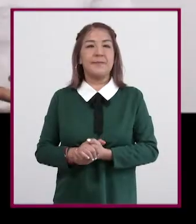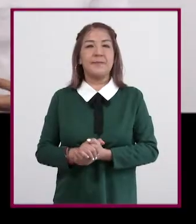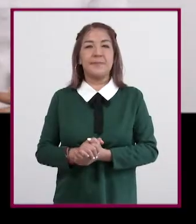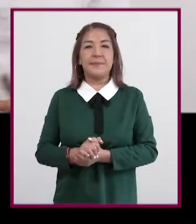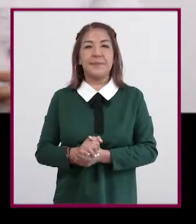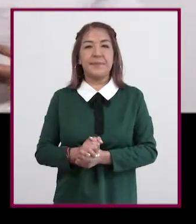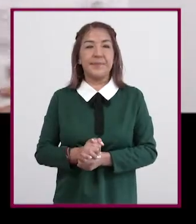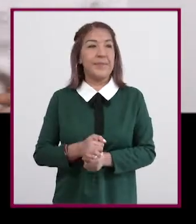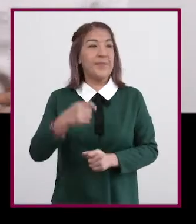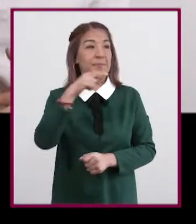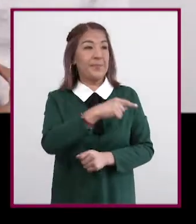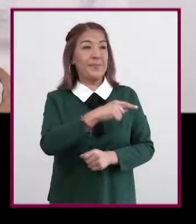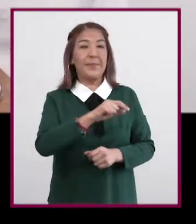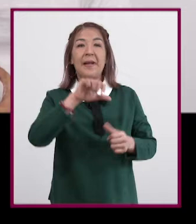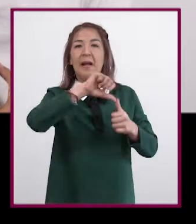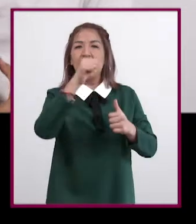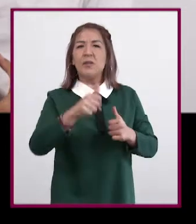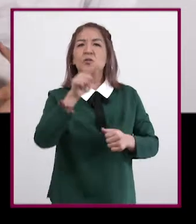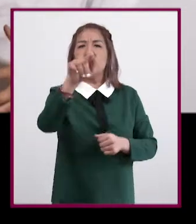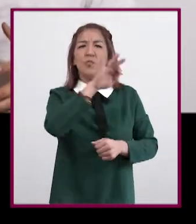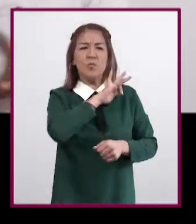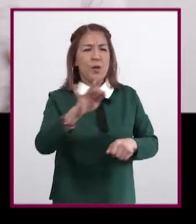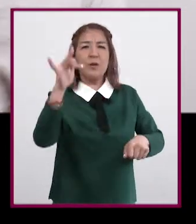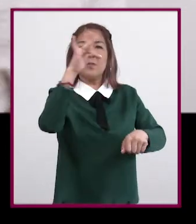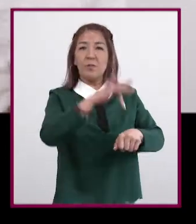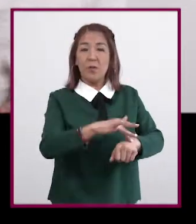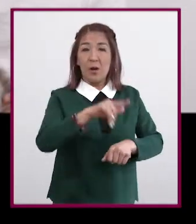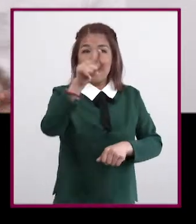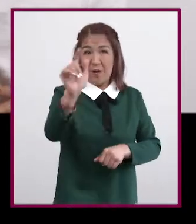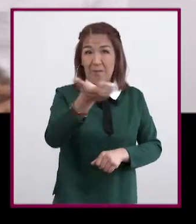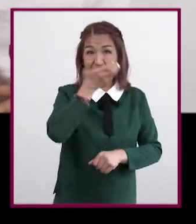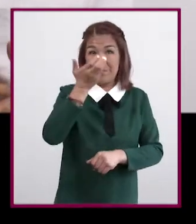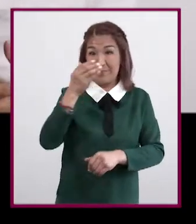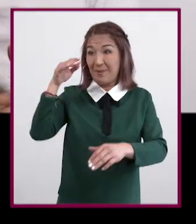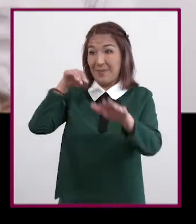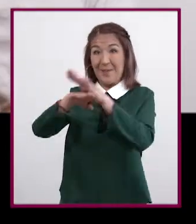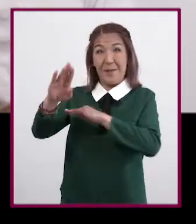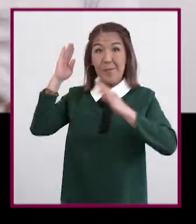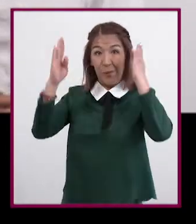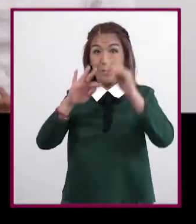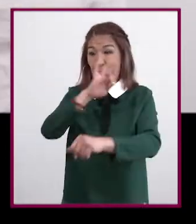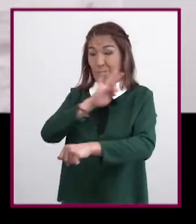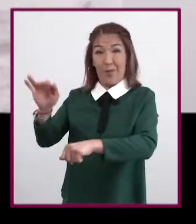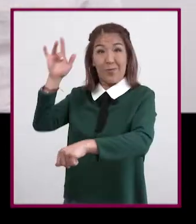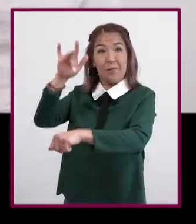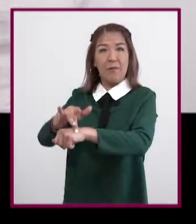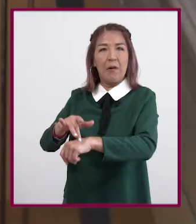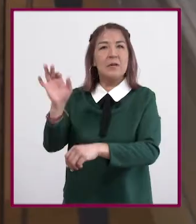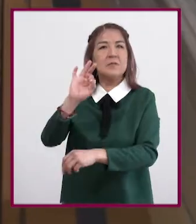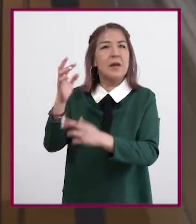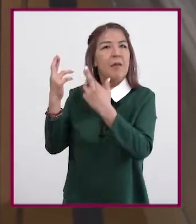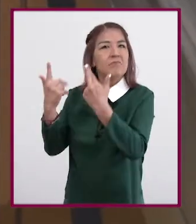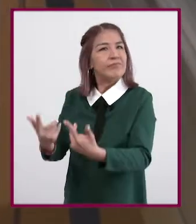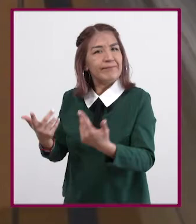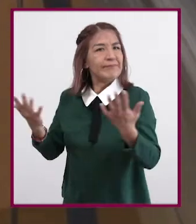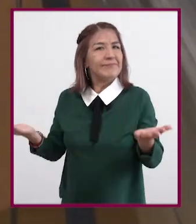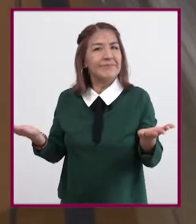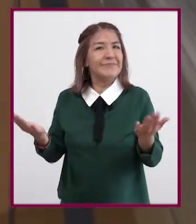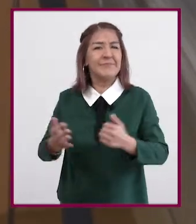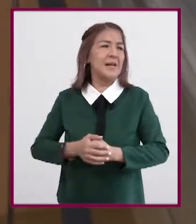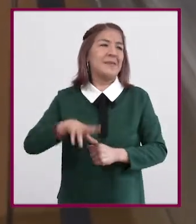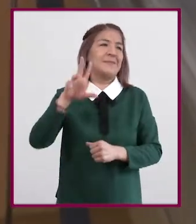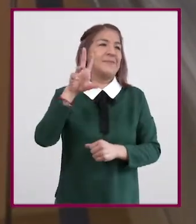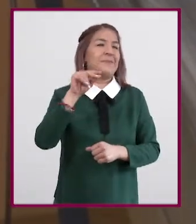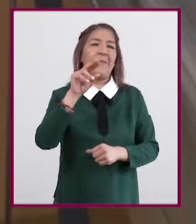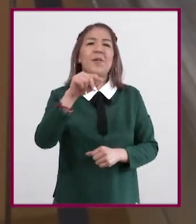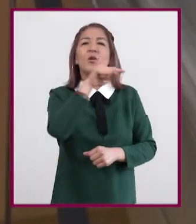Y esta pieza la podemos tocar porque no es muy común tocar las piezas en un museo. ¿Y si se rompe mientras la toco? No, en realidad